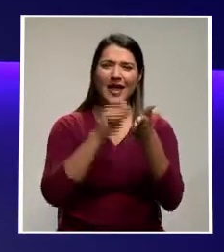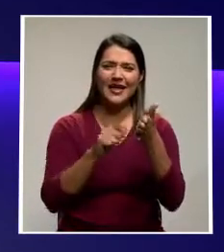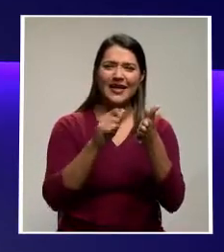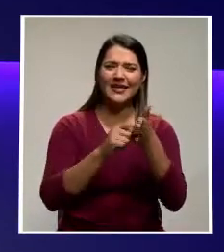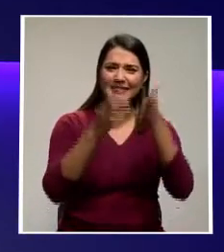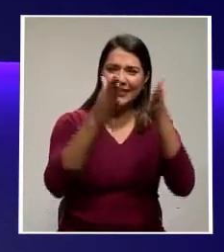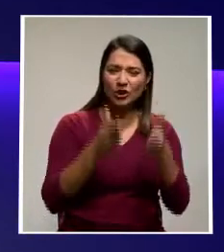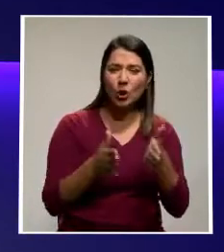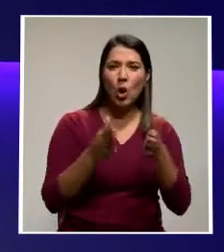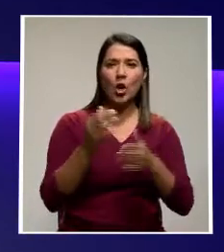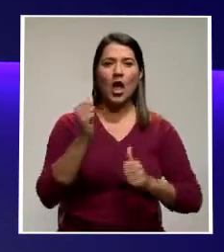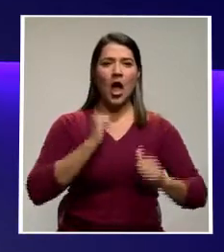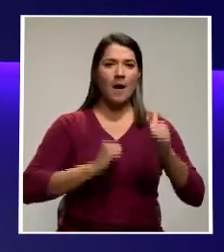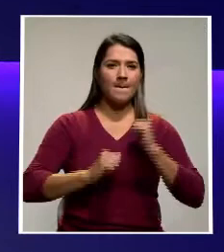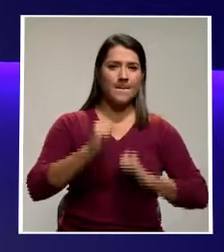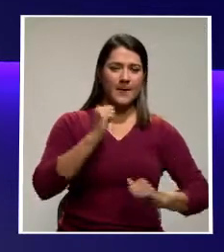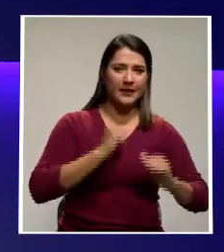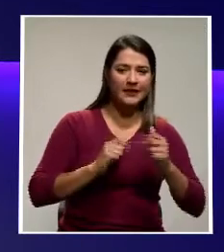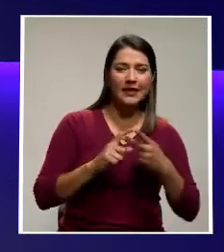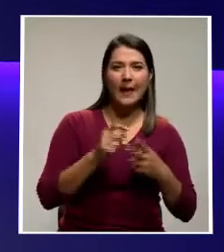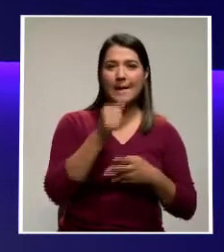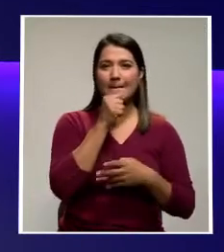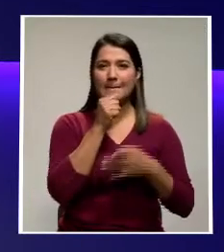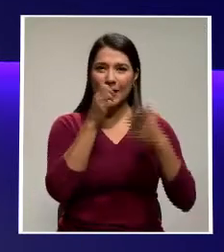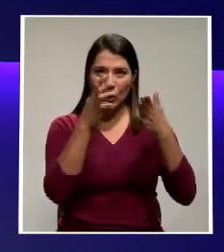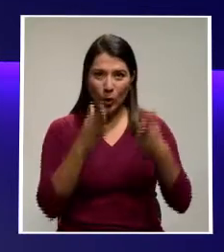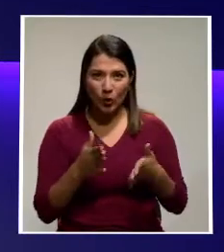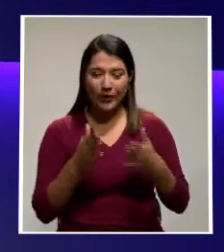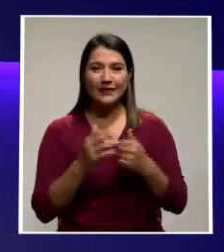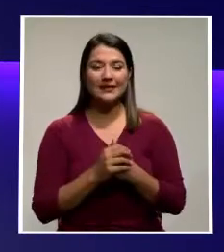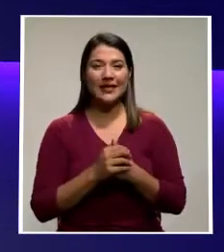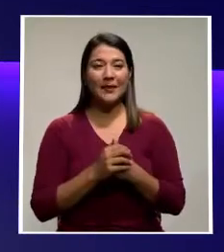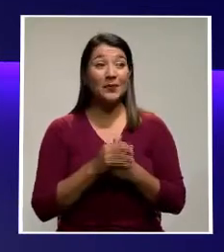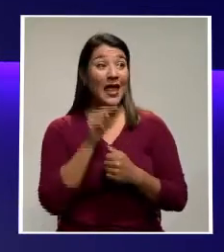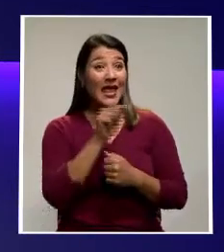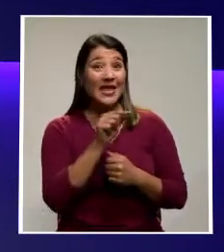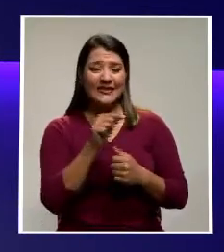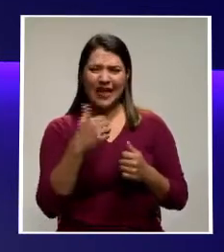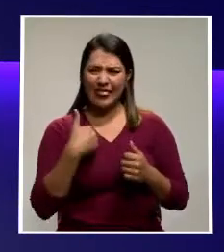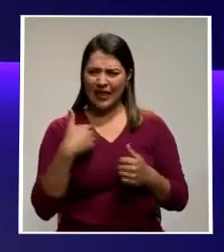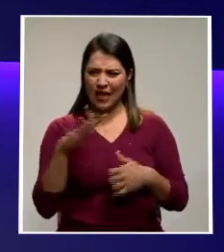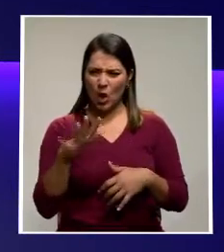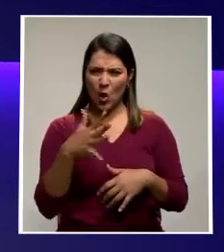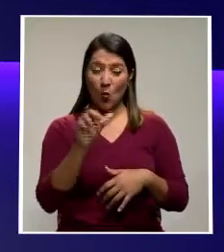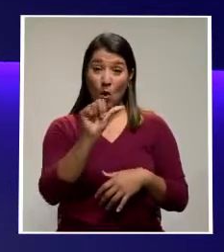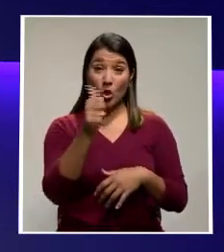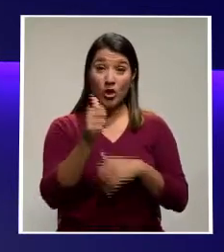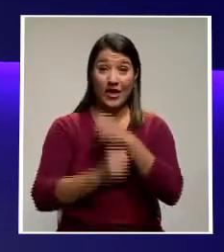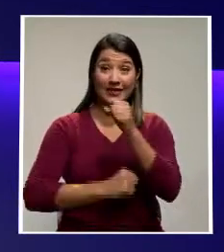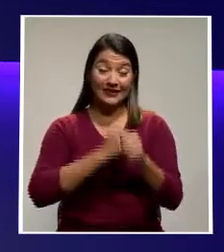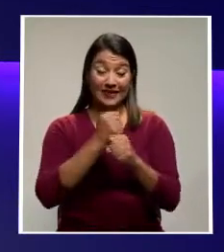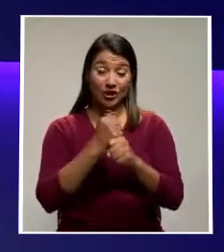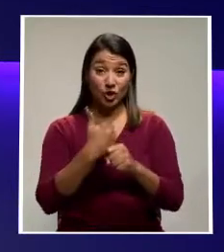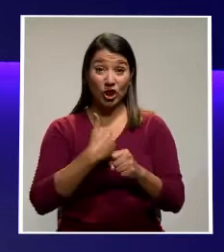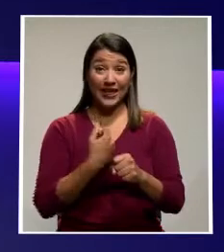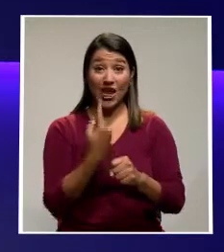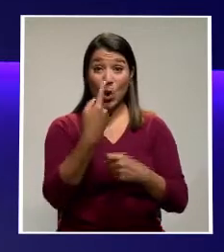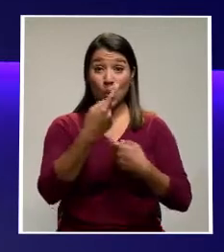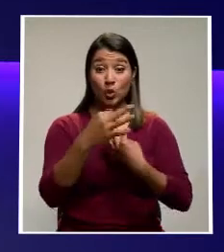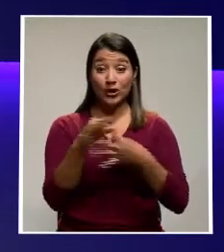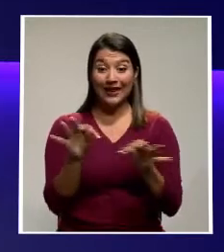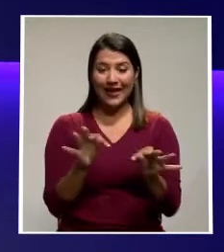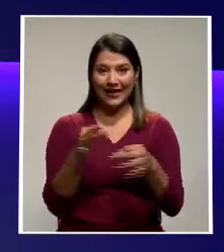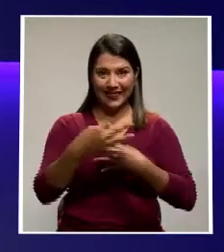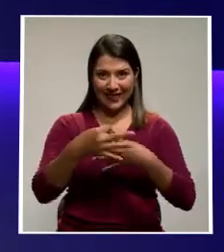y tallerista. Desde hace una década viene gestionando su taller de escritura mágica con más